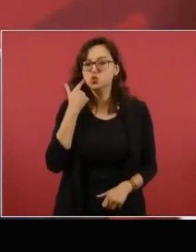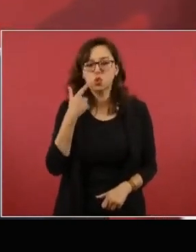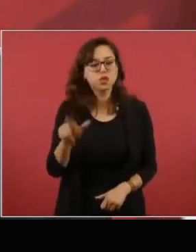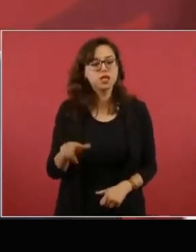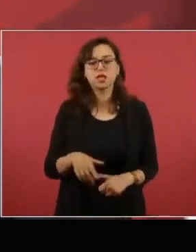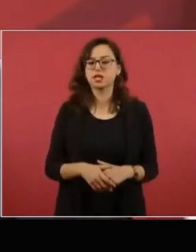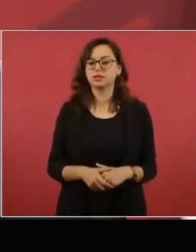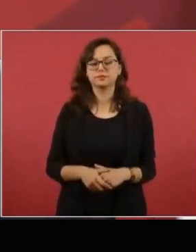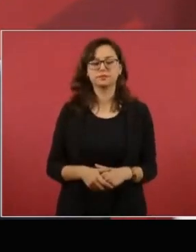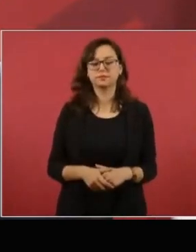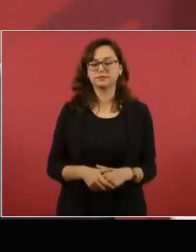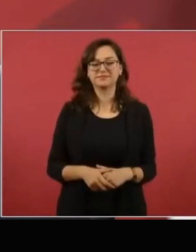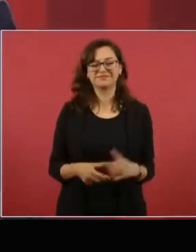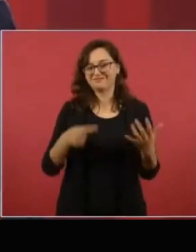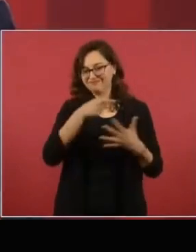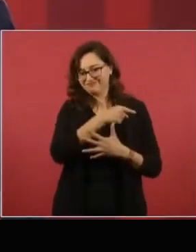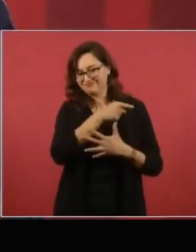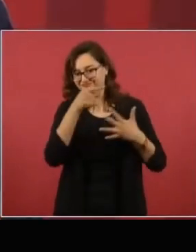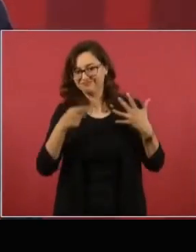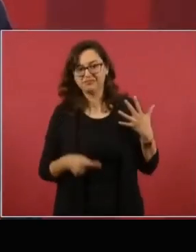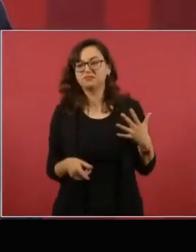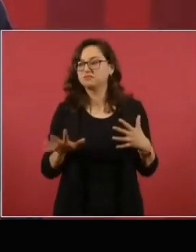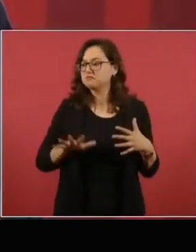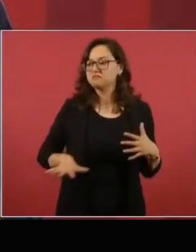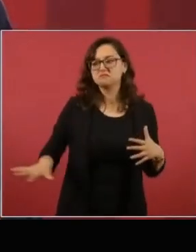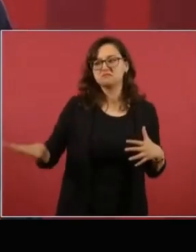nada de eso quería el pool